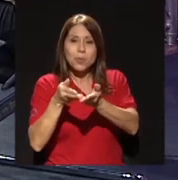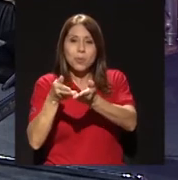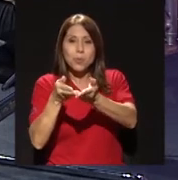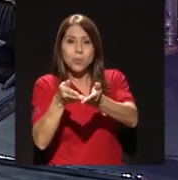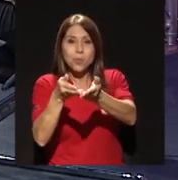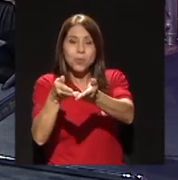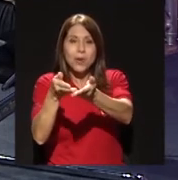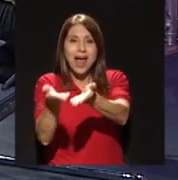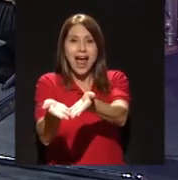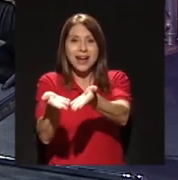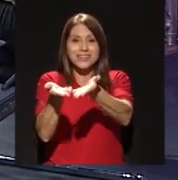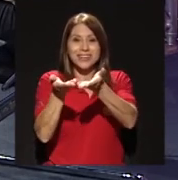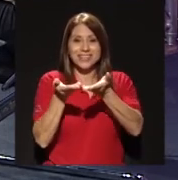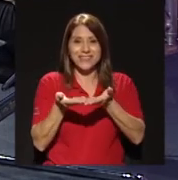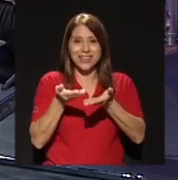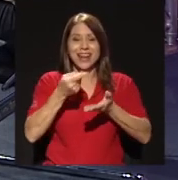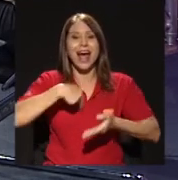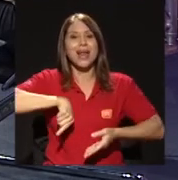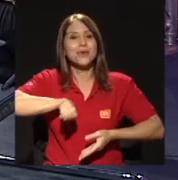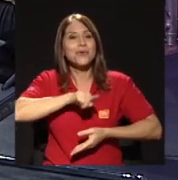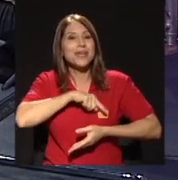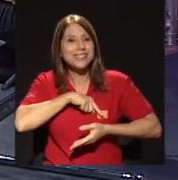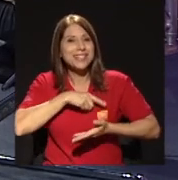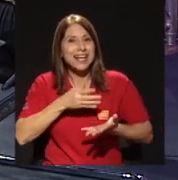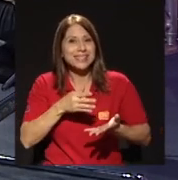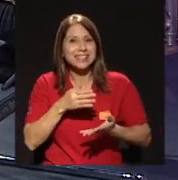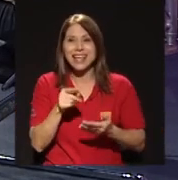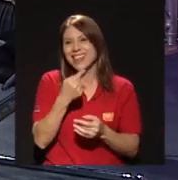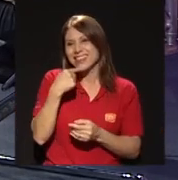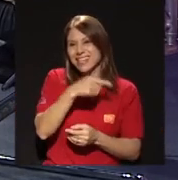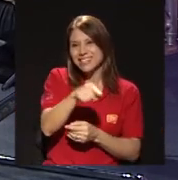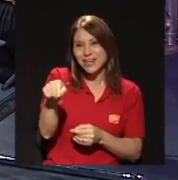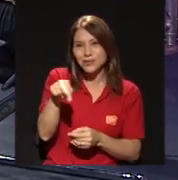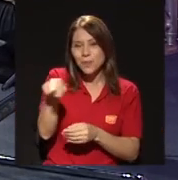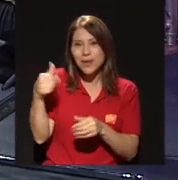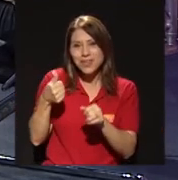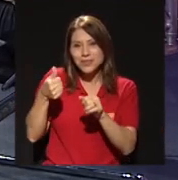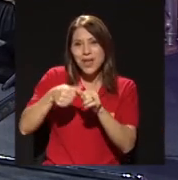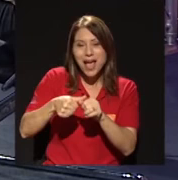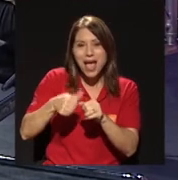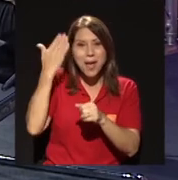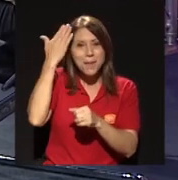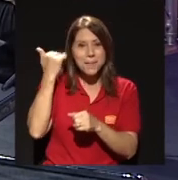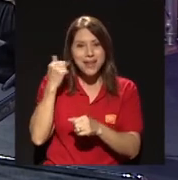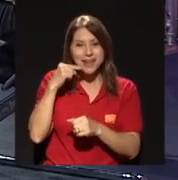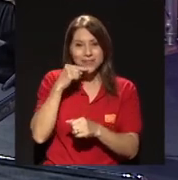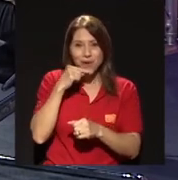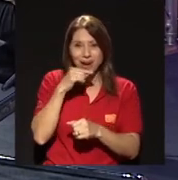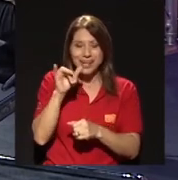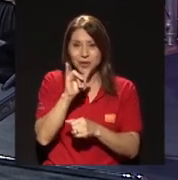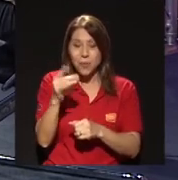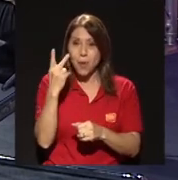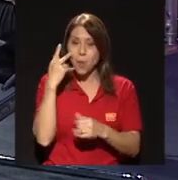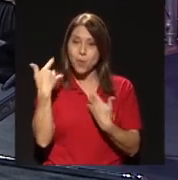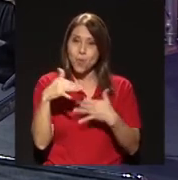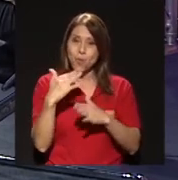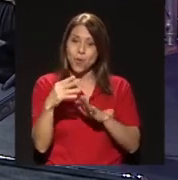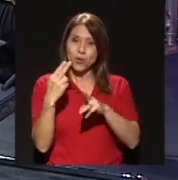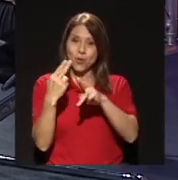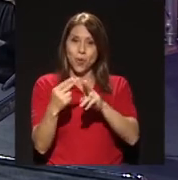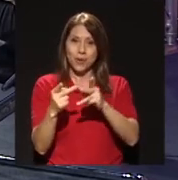a nuestras pelirrojas, como le dicen los compañeros, y ver esos nombres ahí, decir, vea cómo se realza el nombre de la mujer,